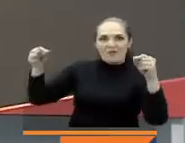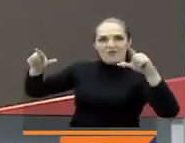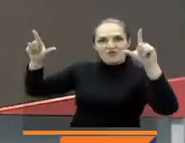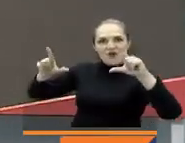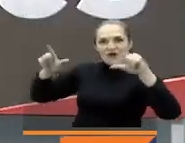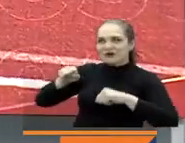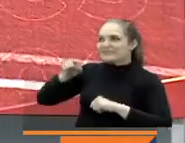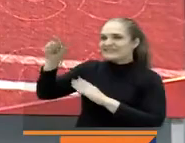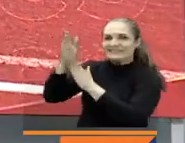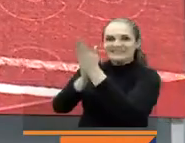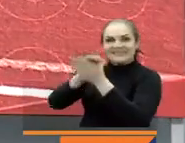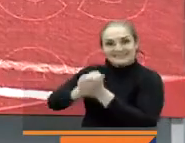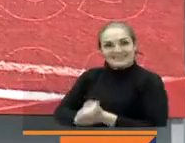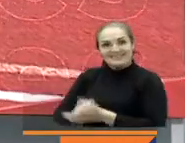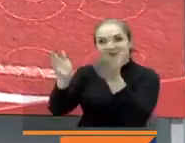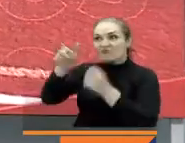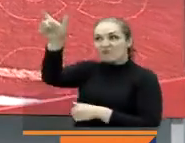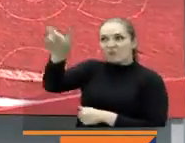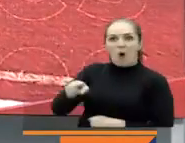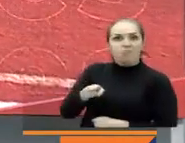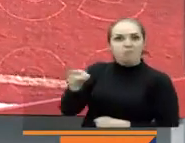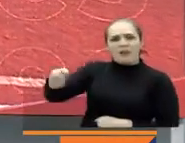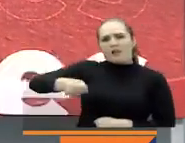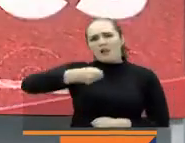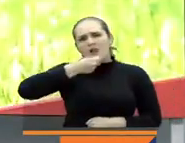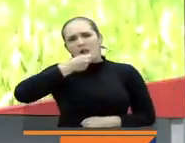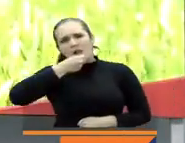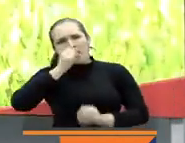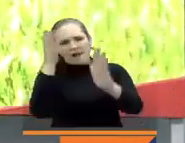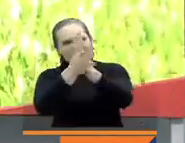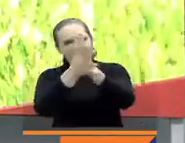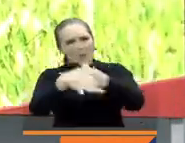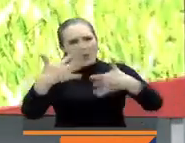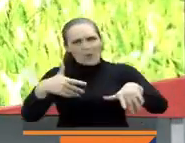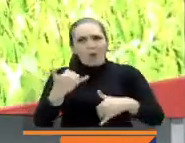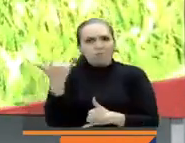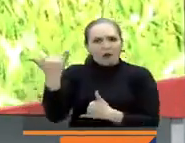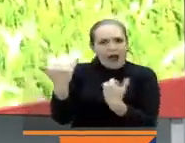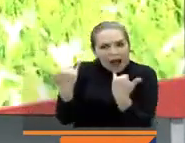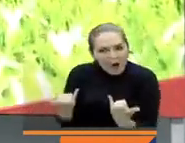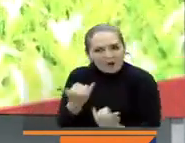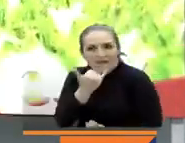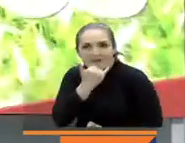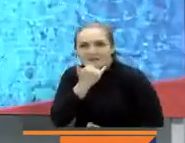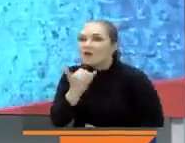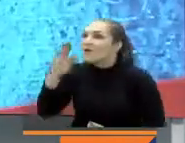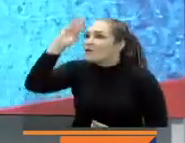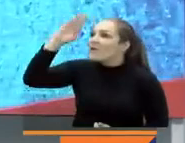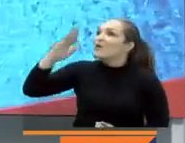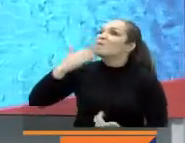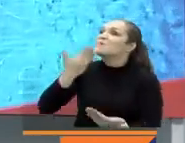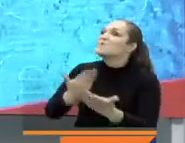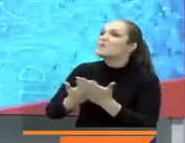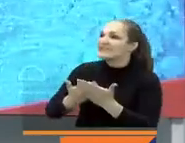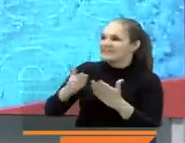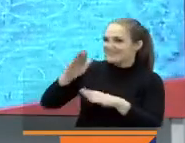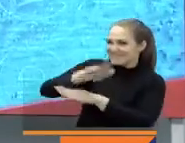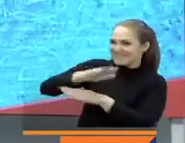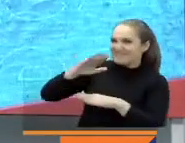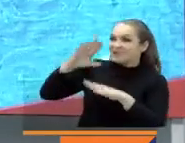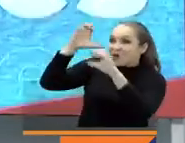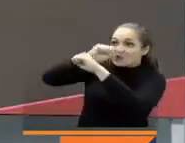saludar a nuestro enviado especial, Carlos Julio Guzmán, con toda la actualidad deportiva y este informe que nos tiene. Carlos Julio, hola, muy buenas noches para ti.